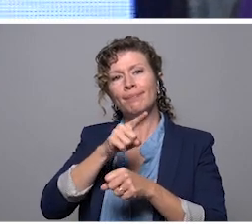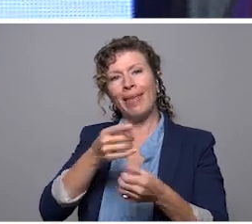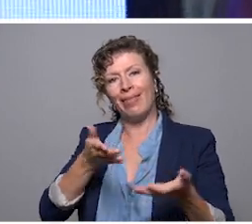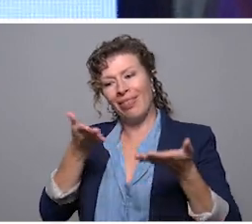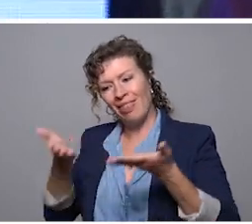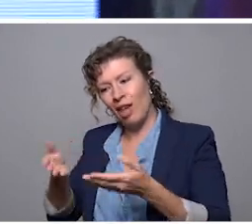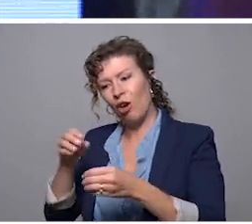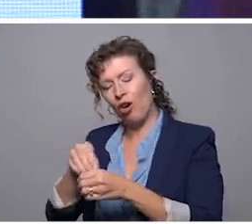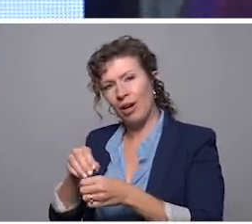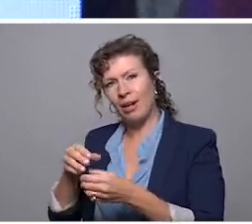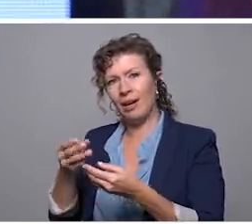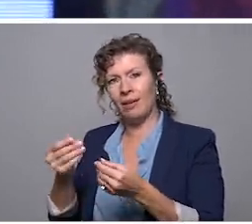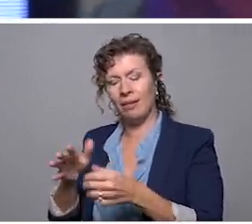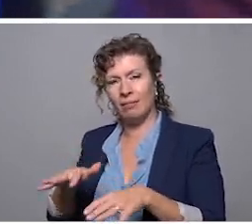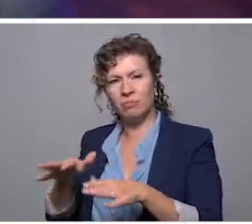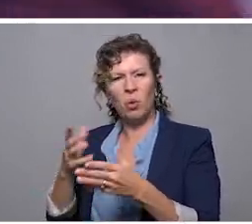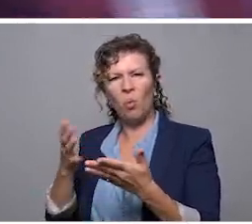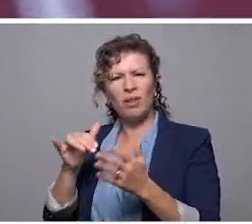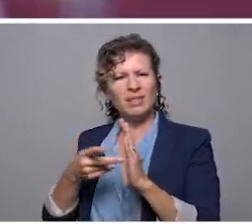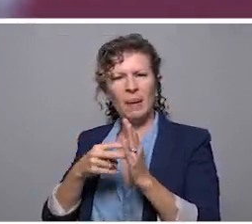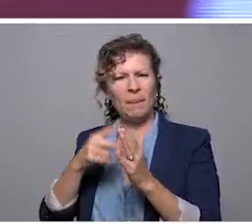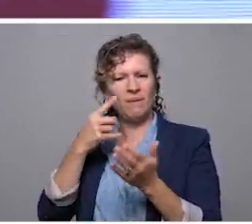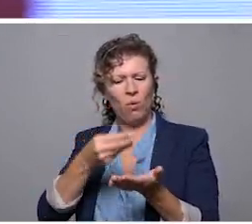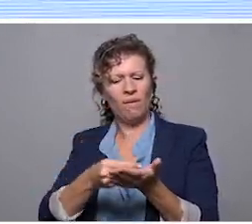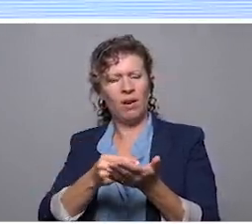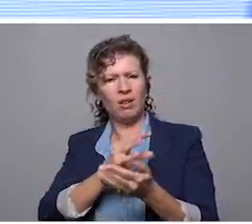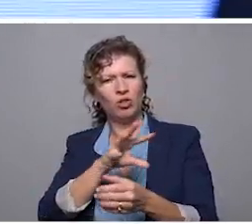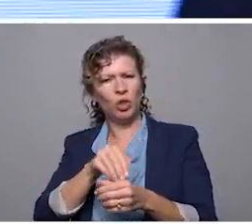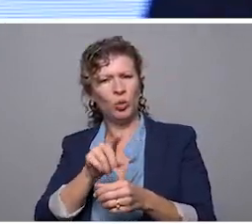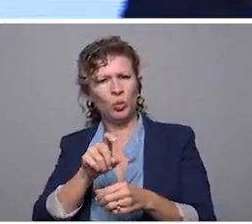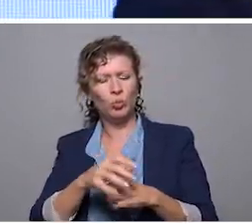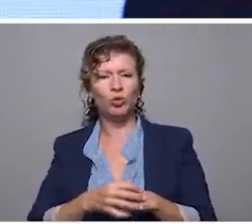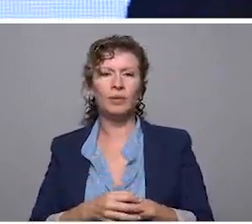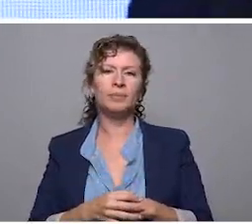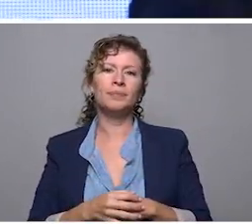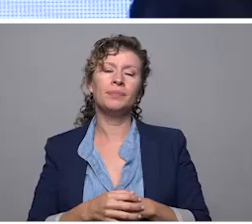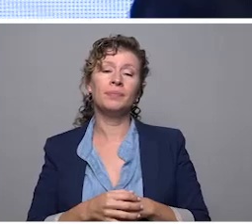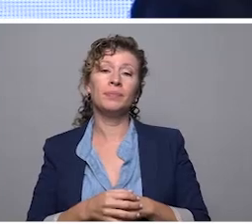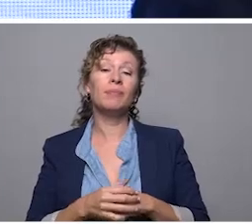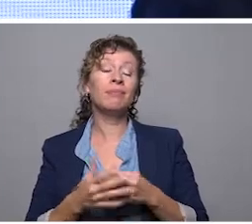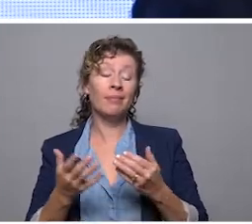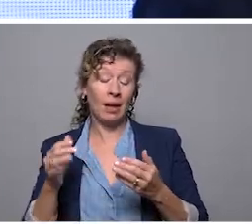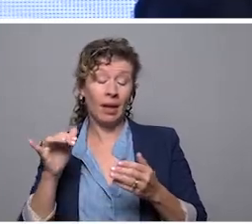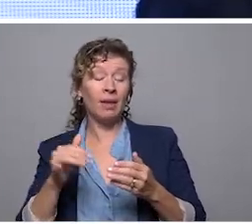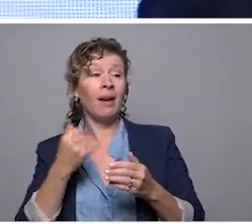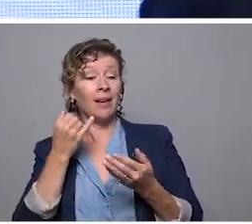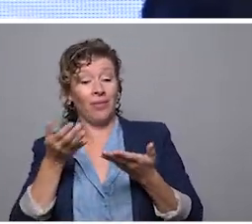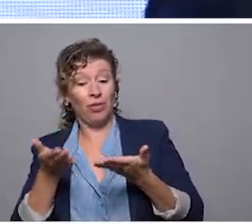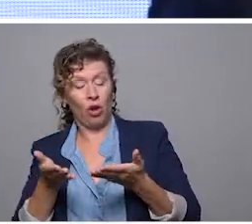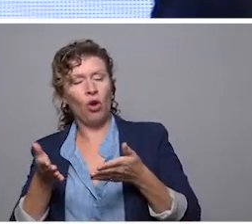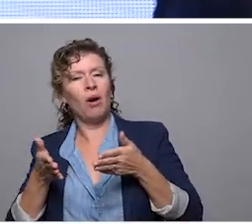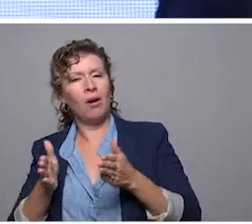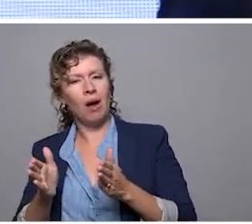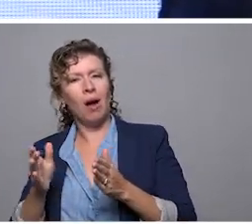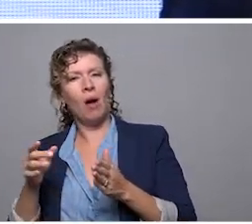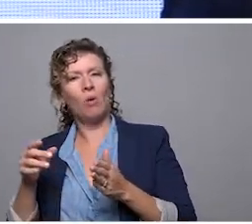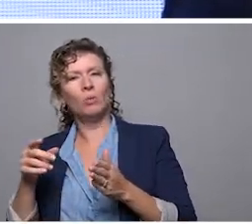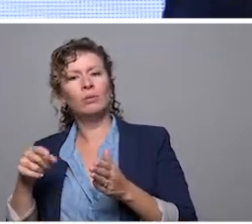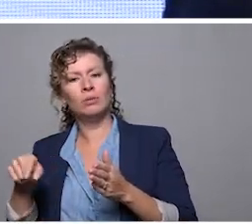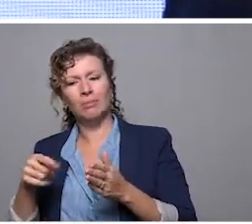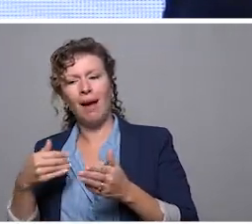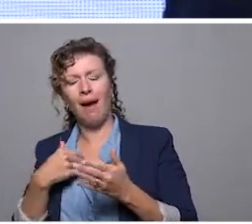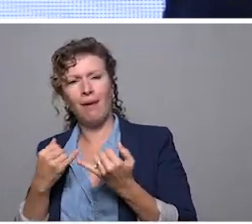mu Isabel bueno la inclusión financiera permite tener autonomía de